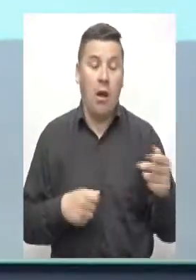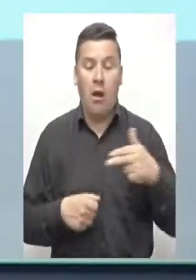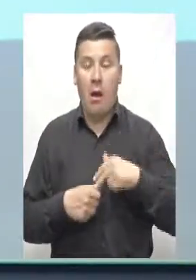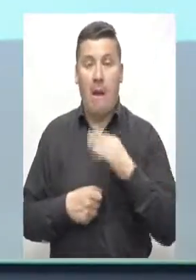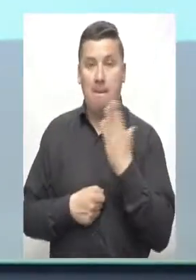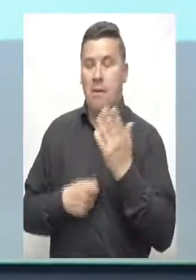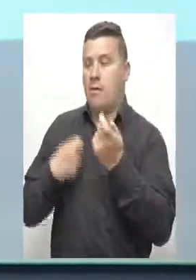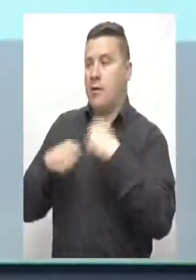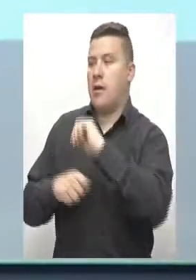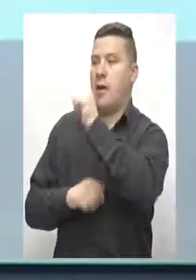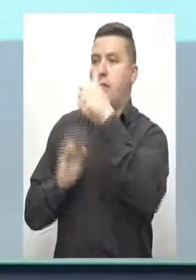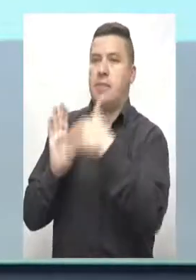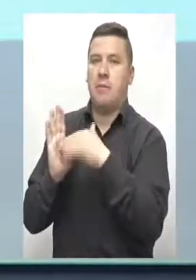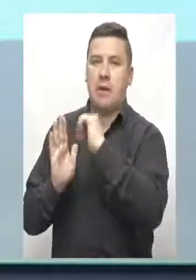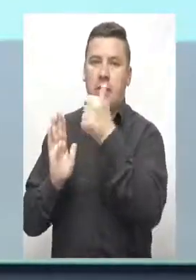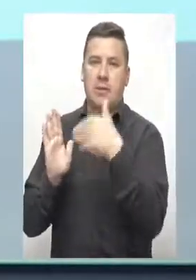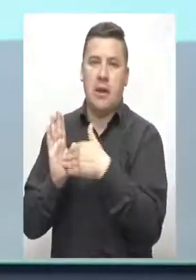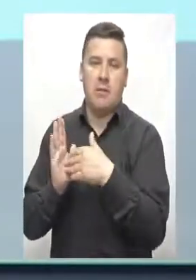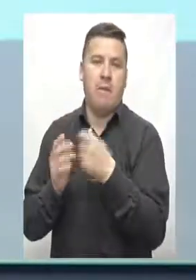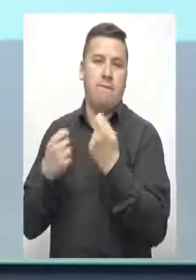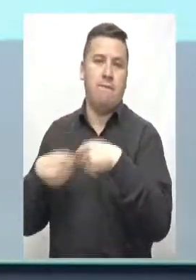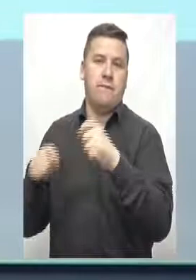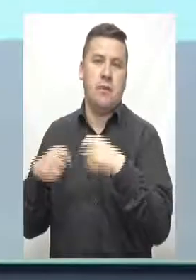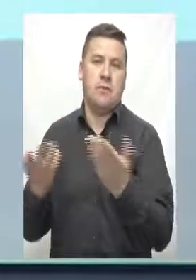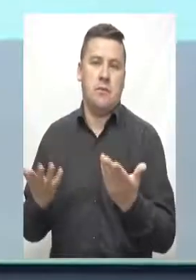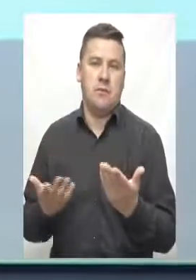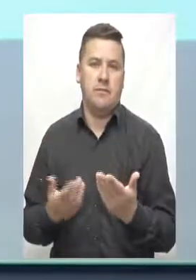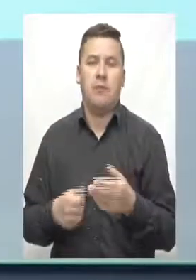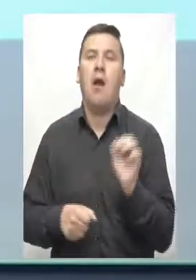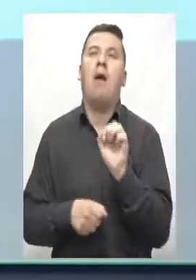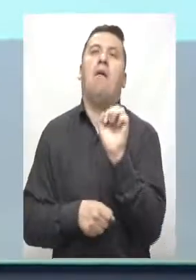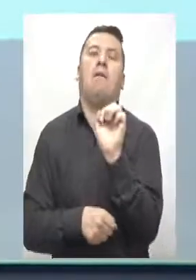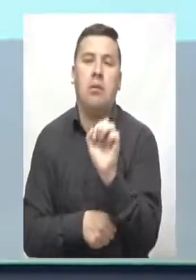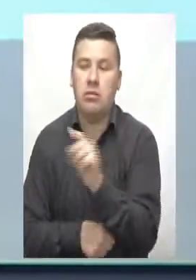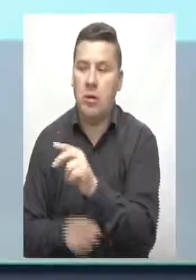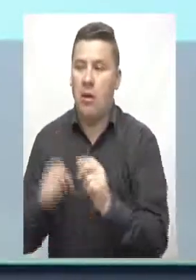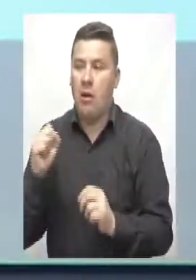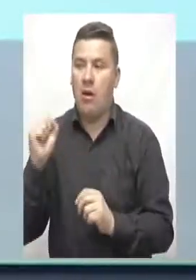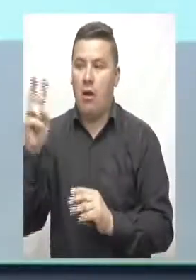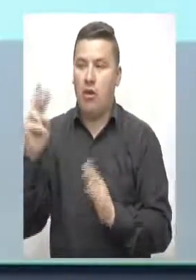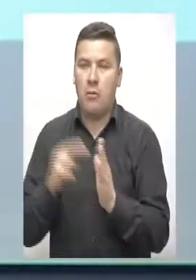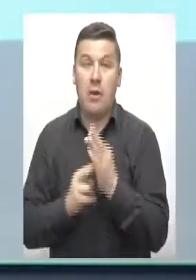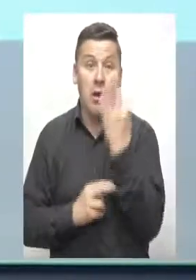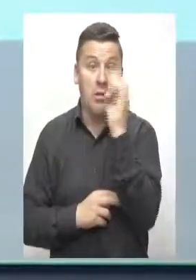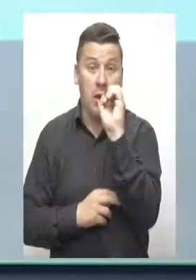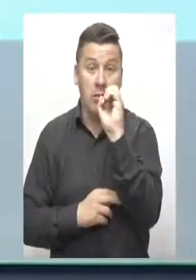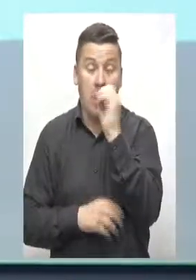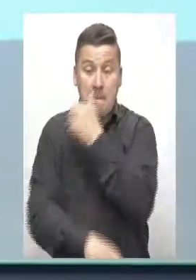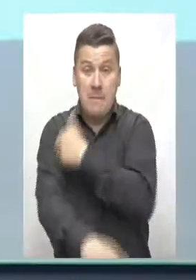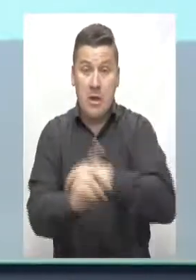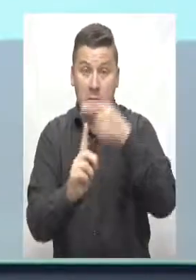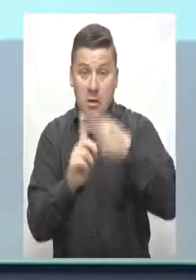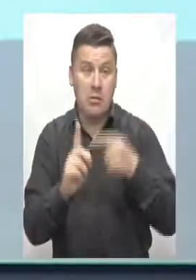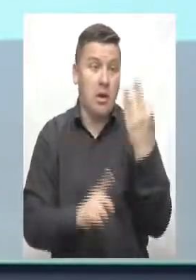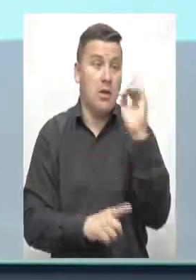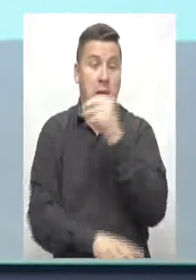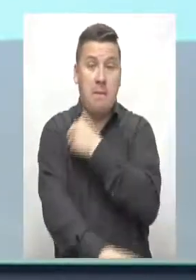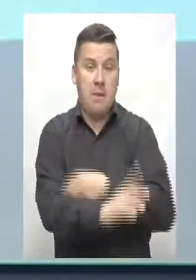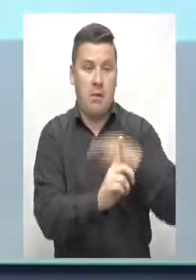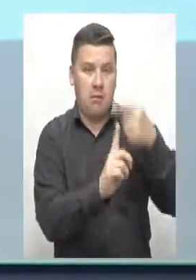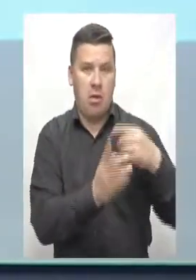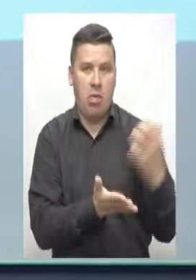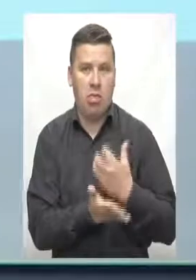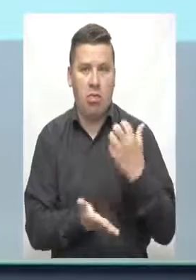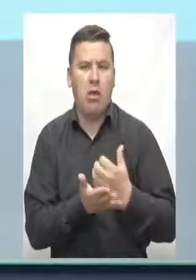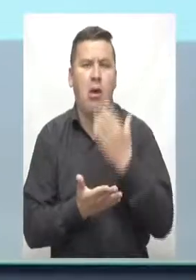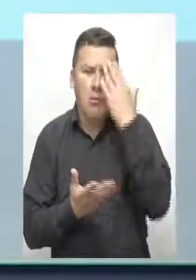ocho mil y el de barranquilla la venden diez mil al consumidor al que llega ataque al que se gana dos mil 30 millones de pesos y éste